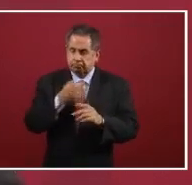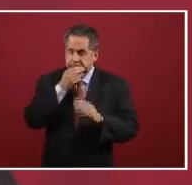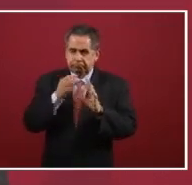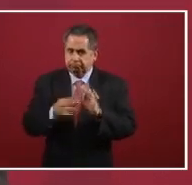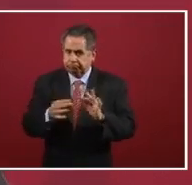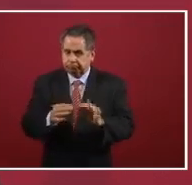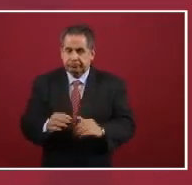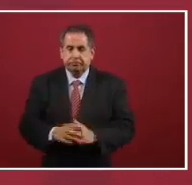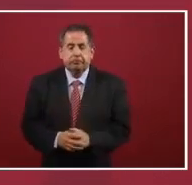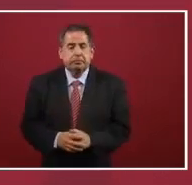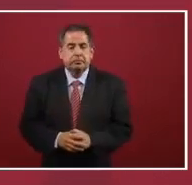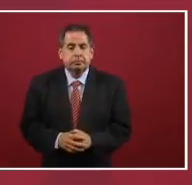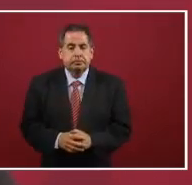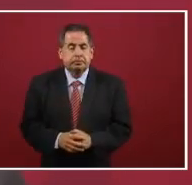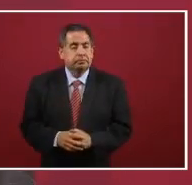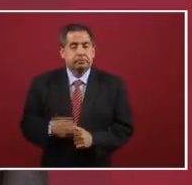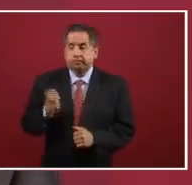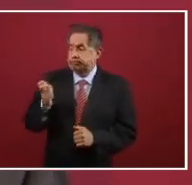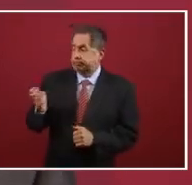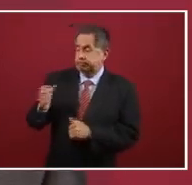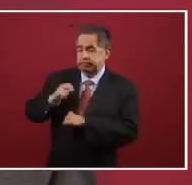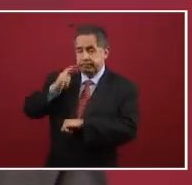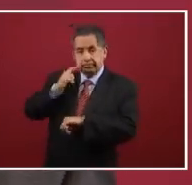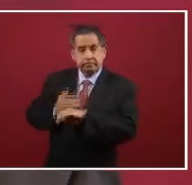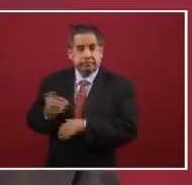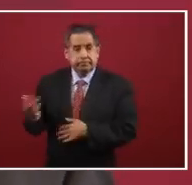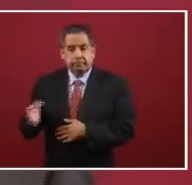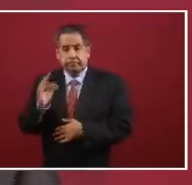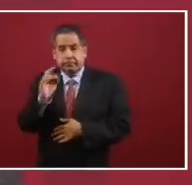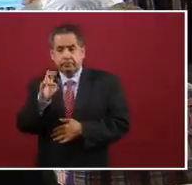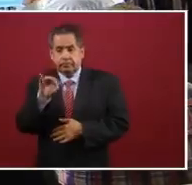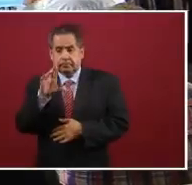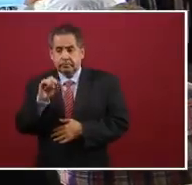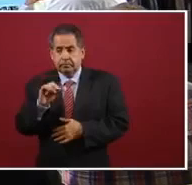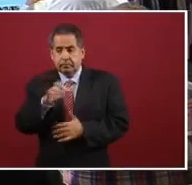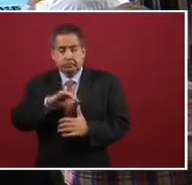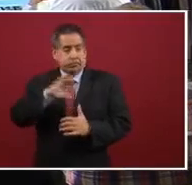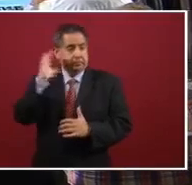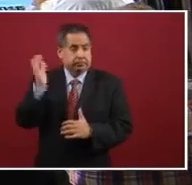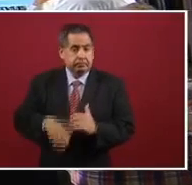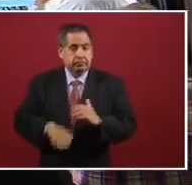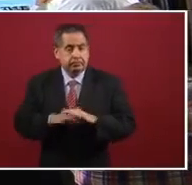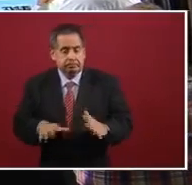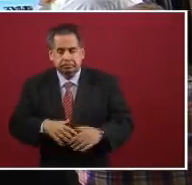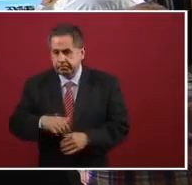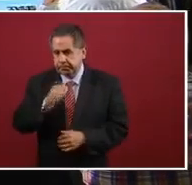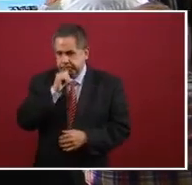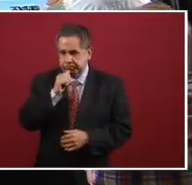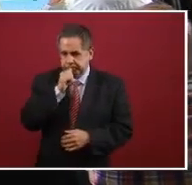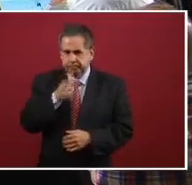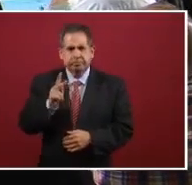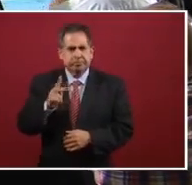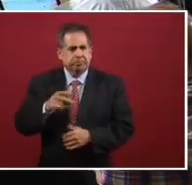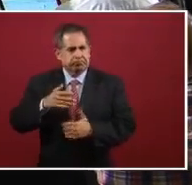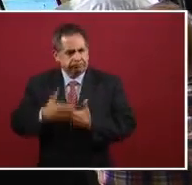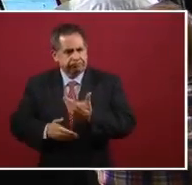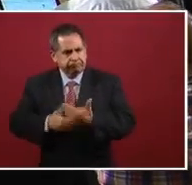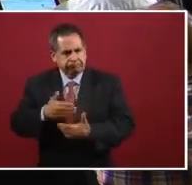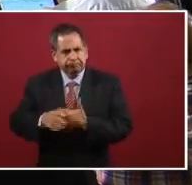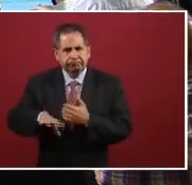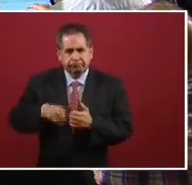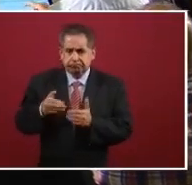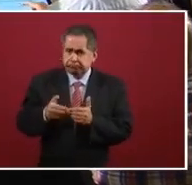rápidamente. Es lo que está encabezando Francisco Garduño. No podríamos decir que ya terminamos, pero se está haciendo un esfuerzo muy grande y hay